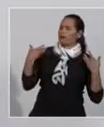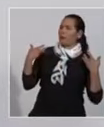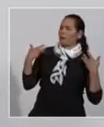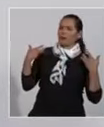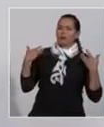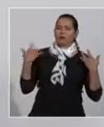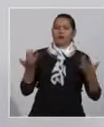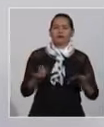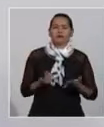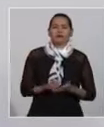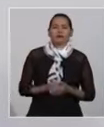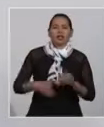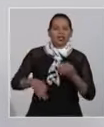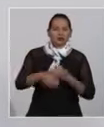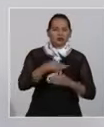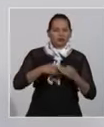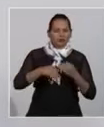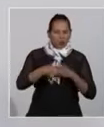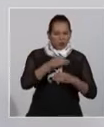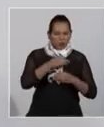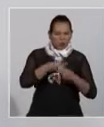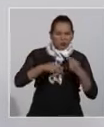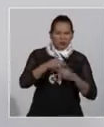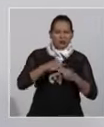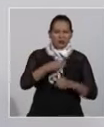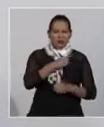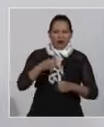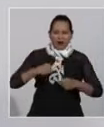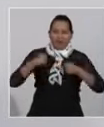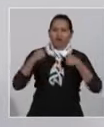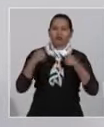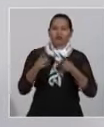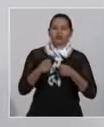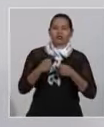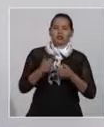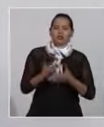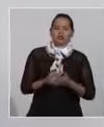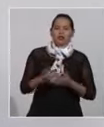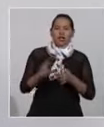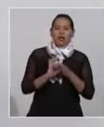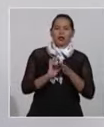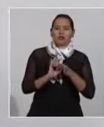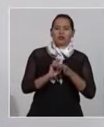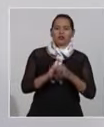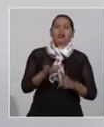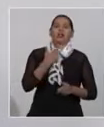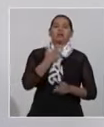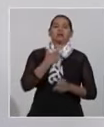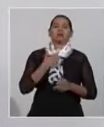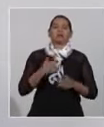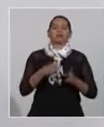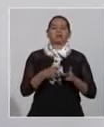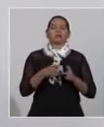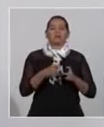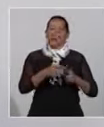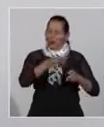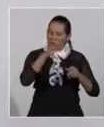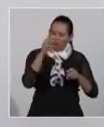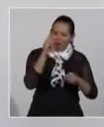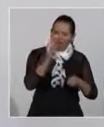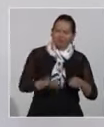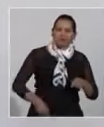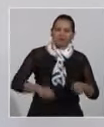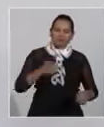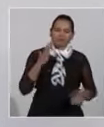unidad de inteligencia financiera para seguirle el rastro a la lana. Y aguas, ahí van los guachicoleros, ahí van los criminales, pero también vamos por los